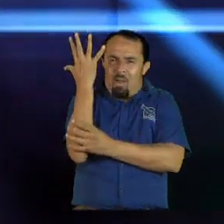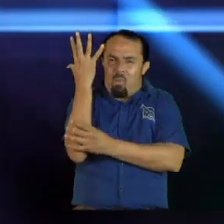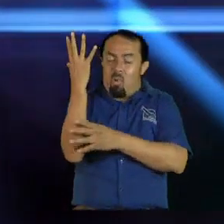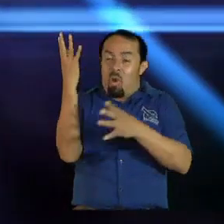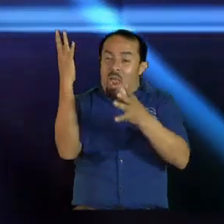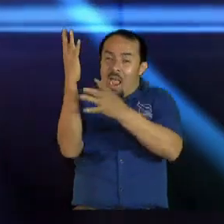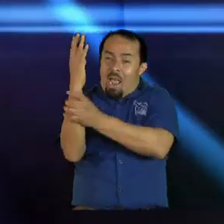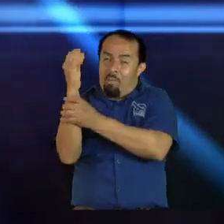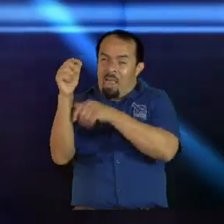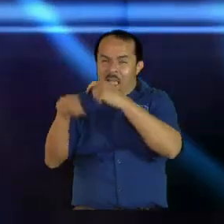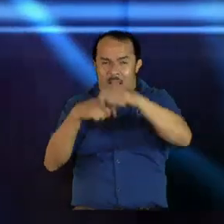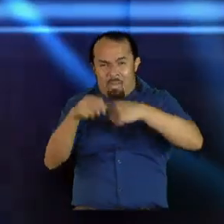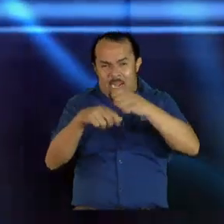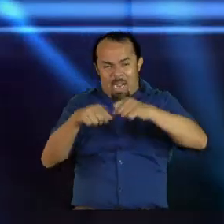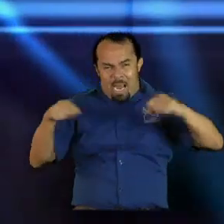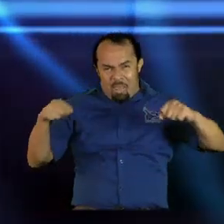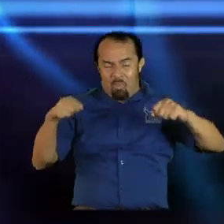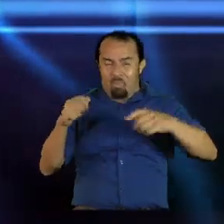amarrado